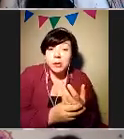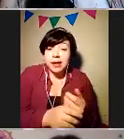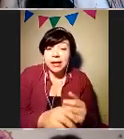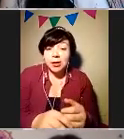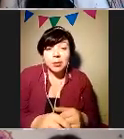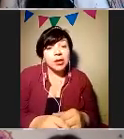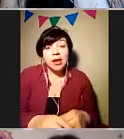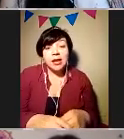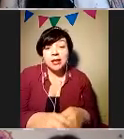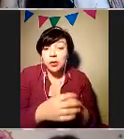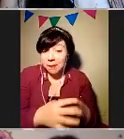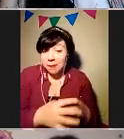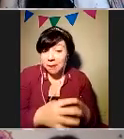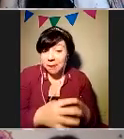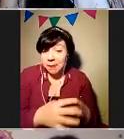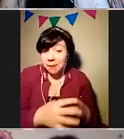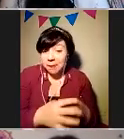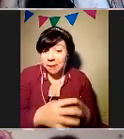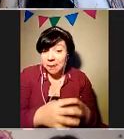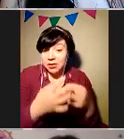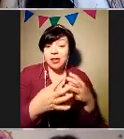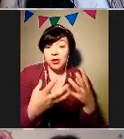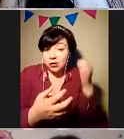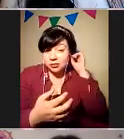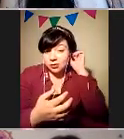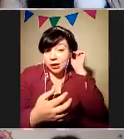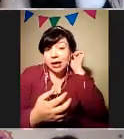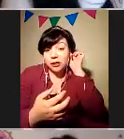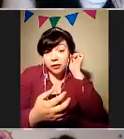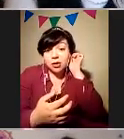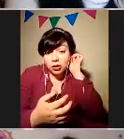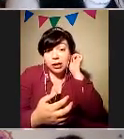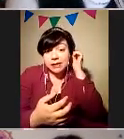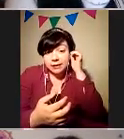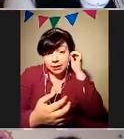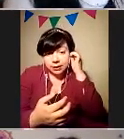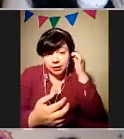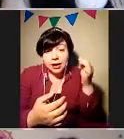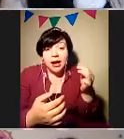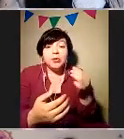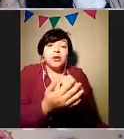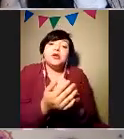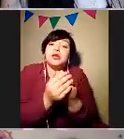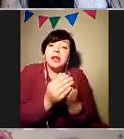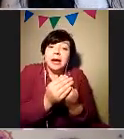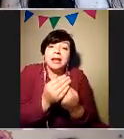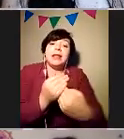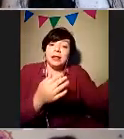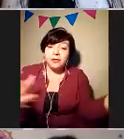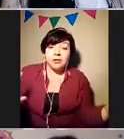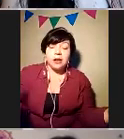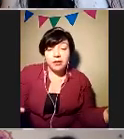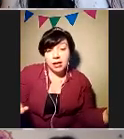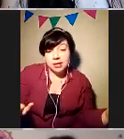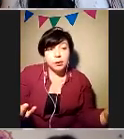esta ropa y como que entro en personaje y soy otro. Pasa bastante. Hay una construcción, sí, de imagen desde el teléfono